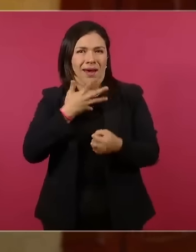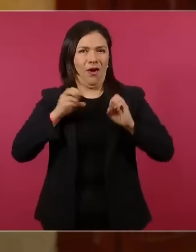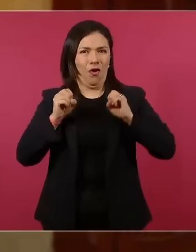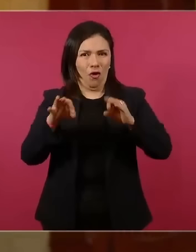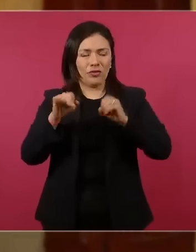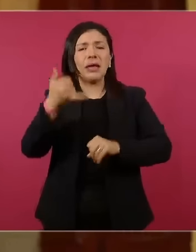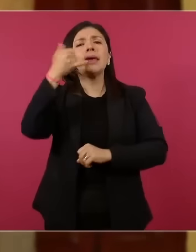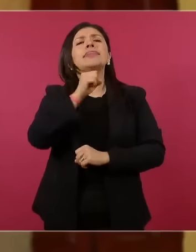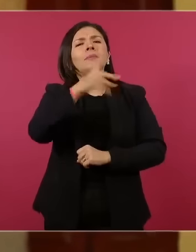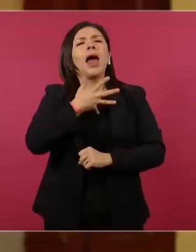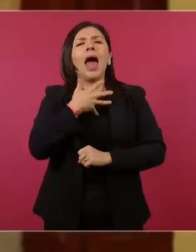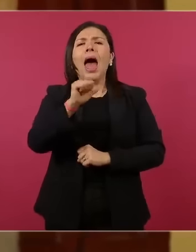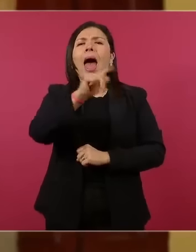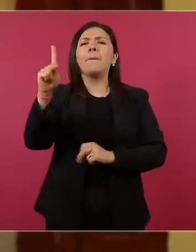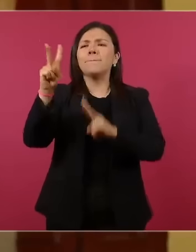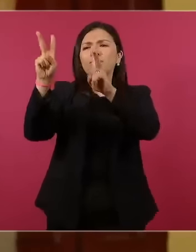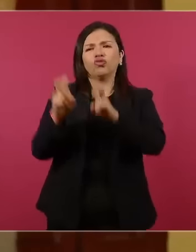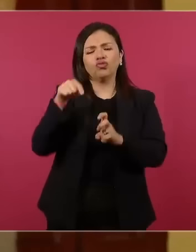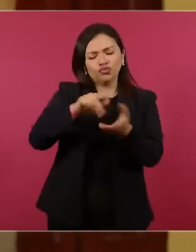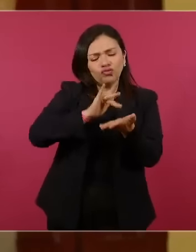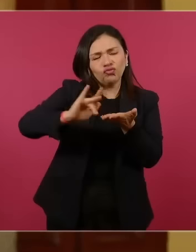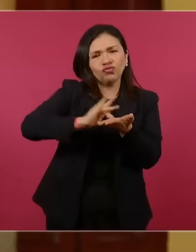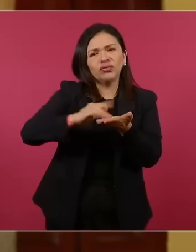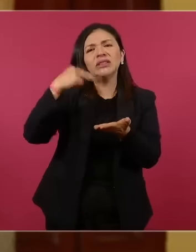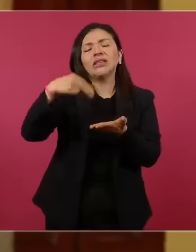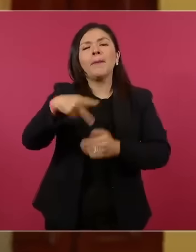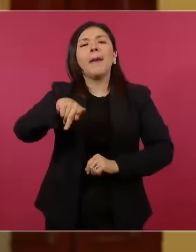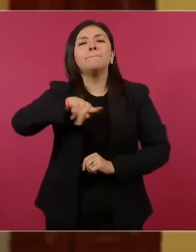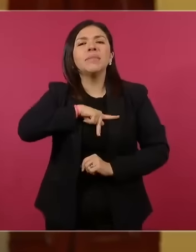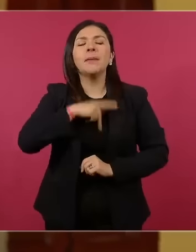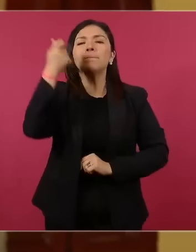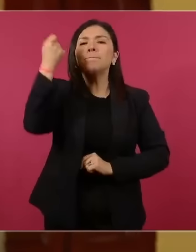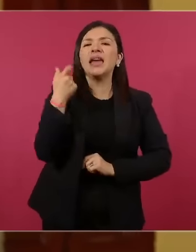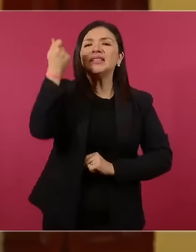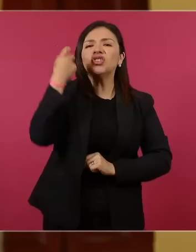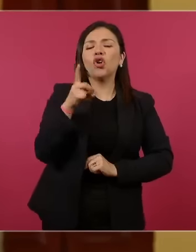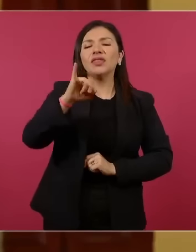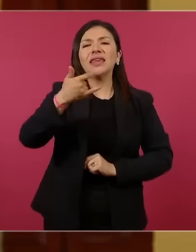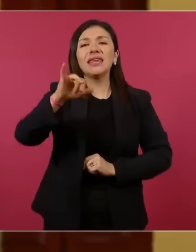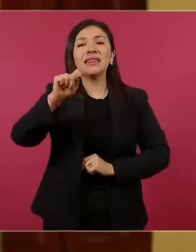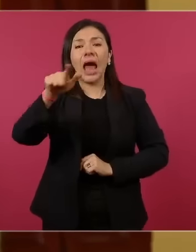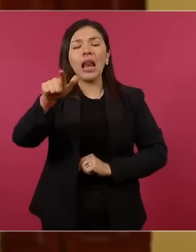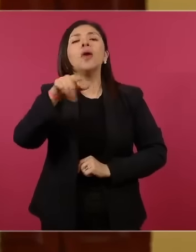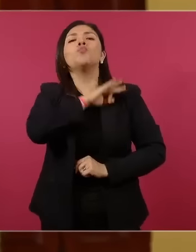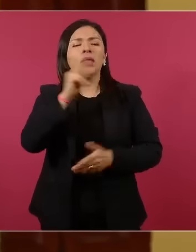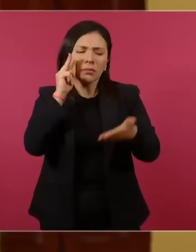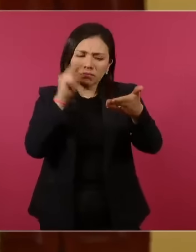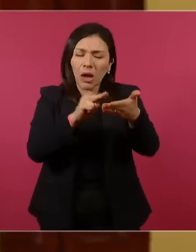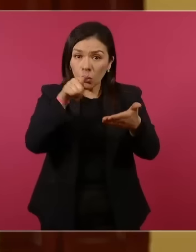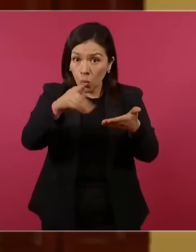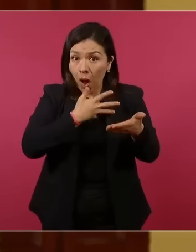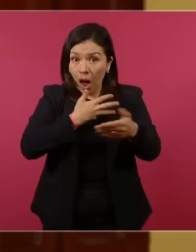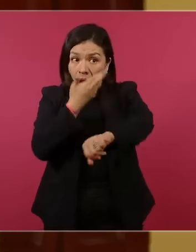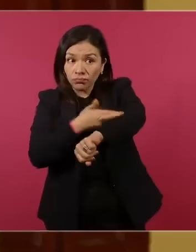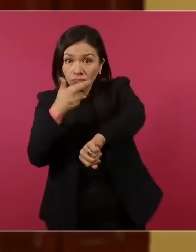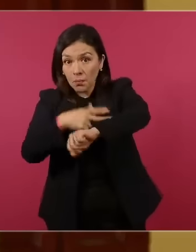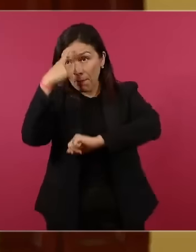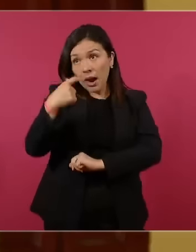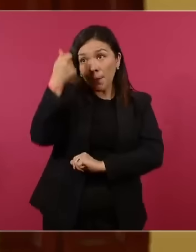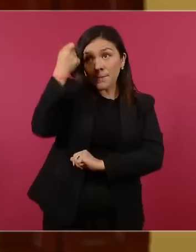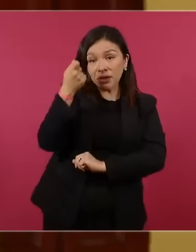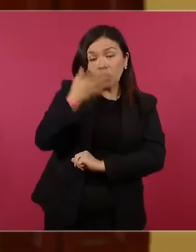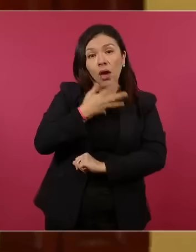Pensión Digital, donde pueden recibir toda la información, conocer los trámites y conocer si son parte de este universo que,